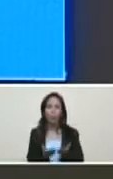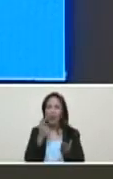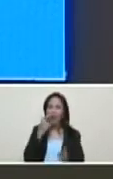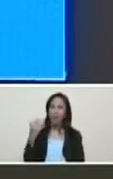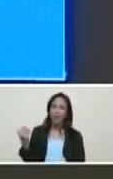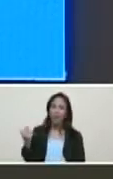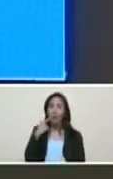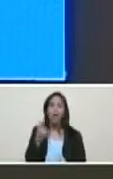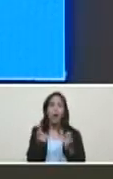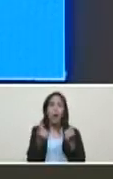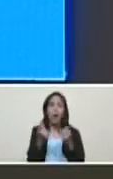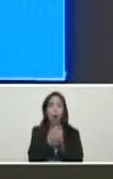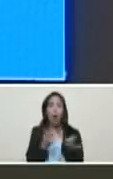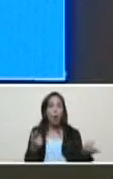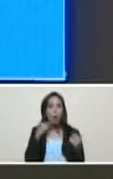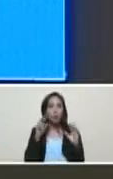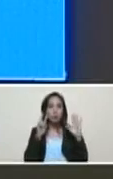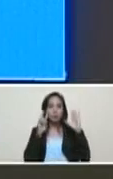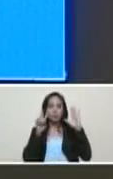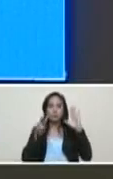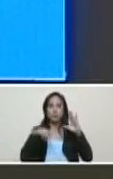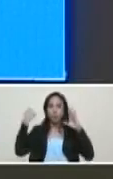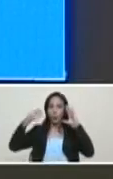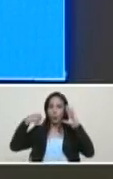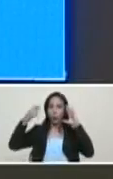11 capítulos más o menos. ¿Verdad, Silvia?